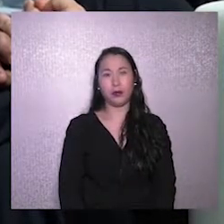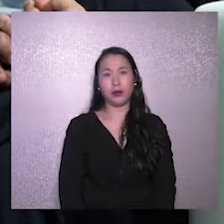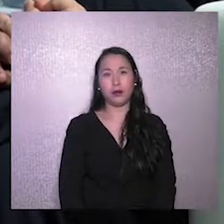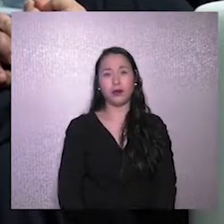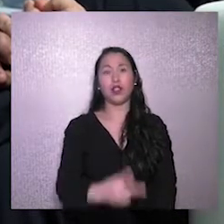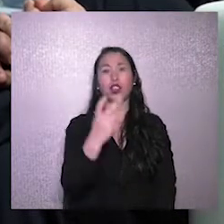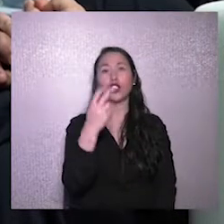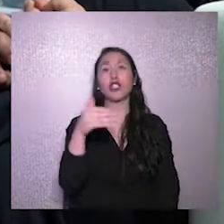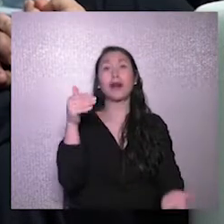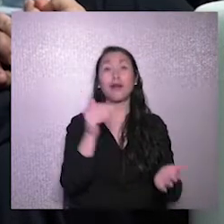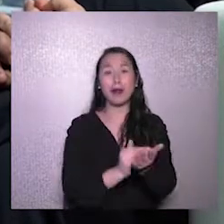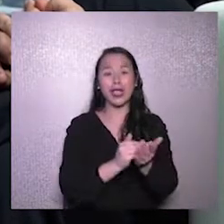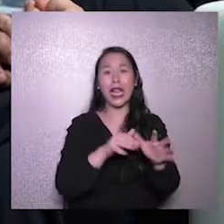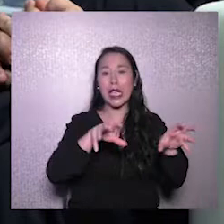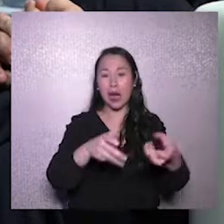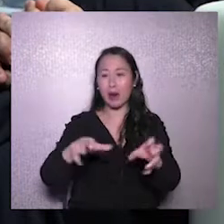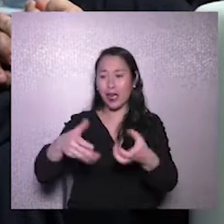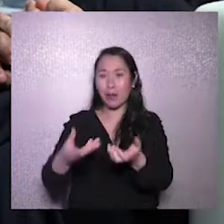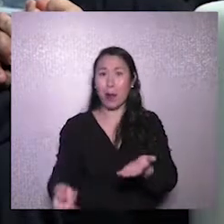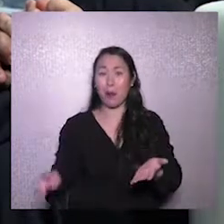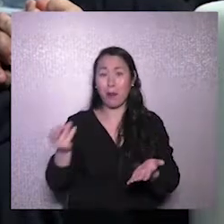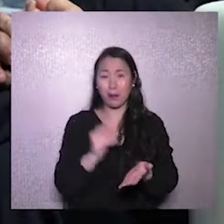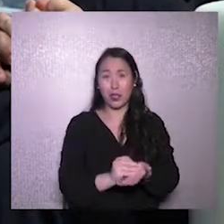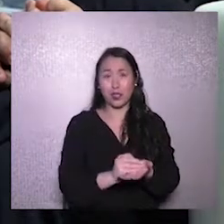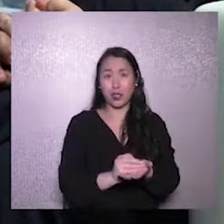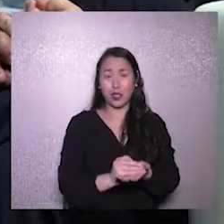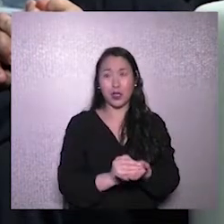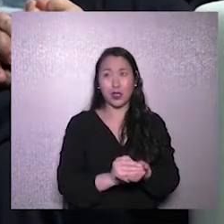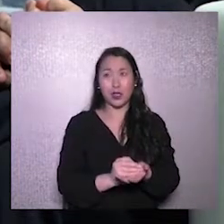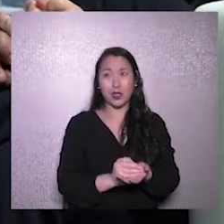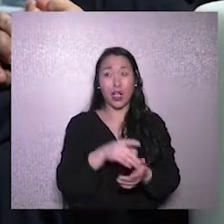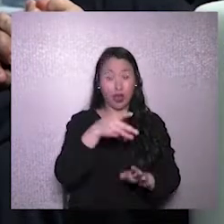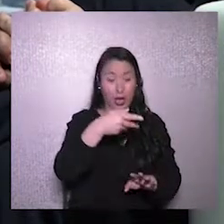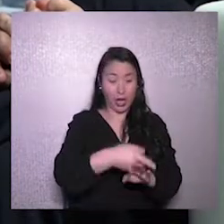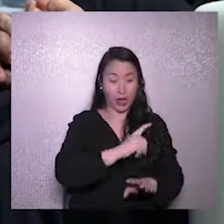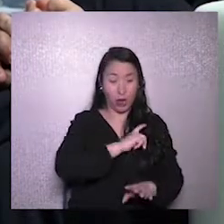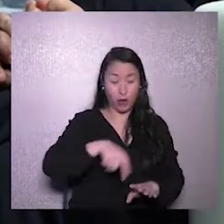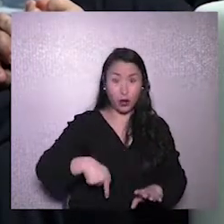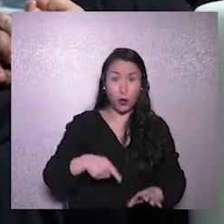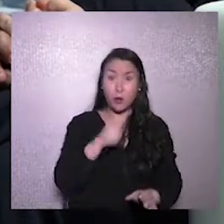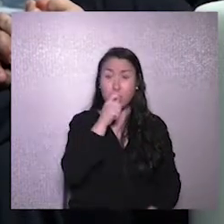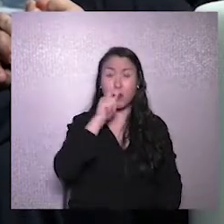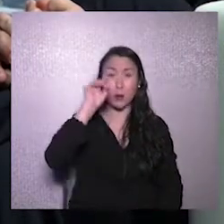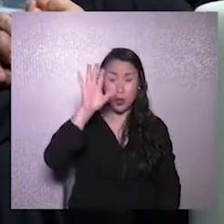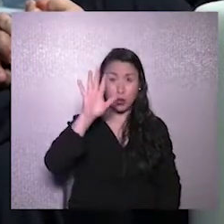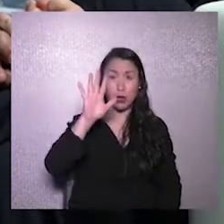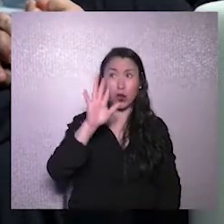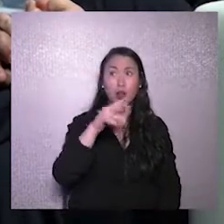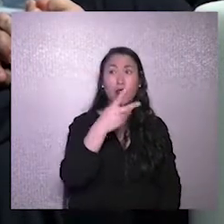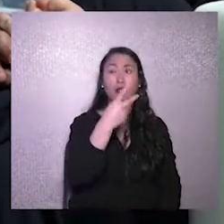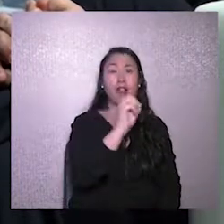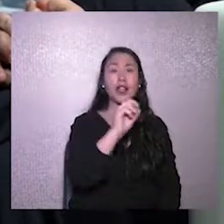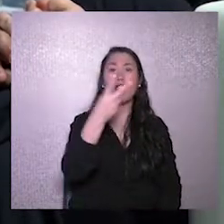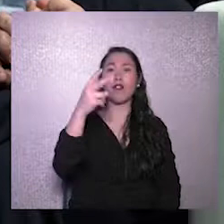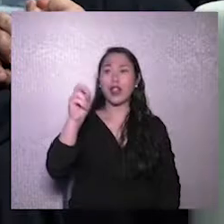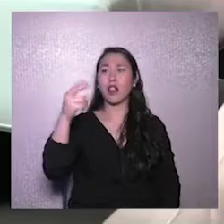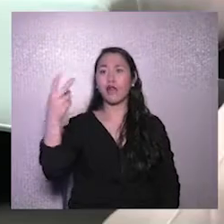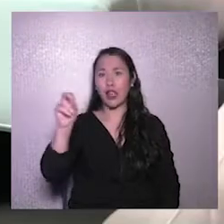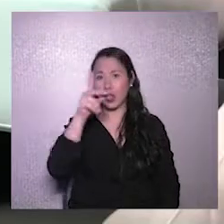12.000 camas adicionales a las que este gobierno prometió construir, los 20-20-20